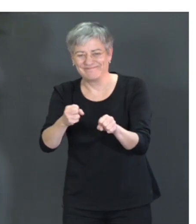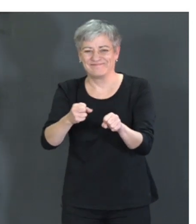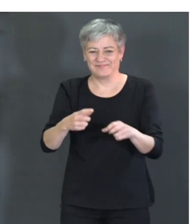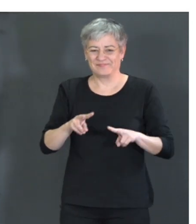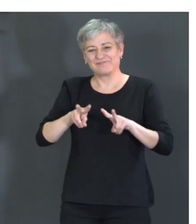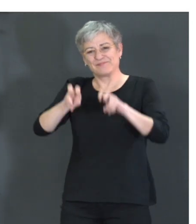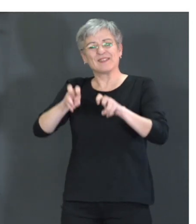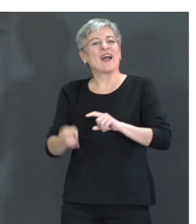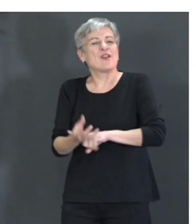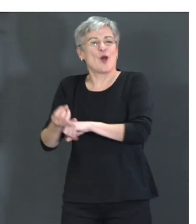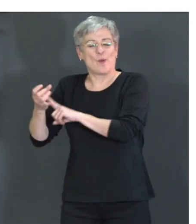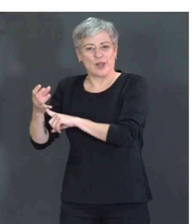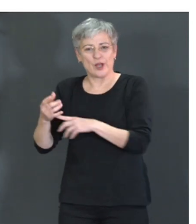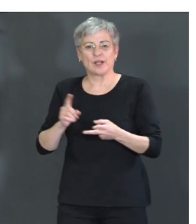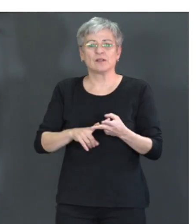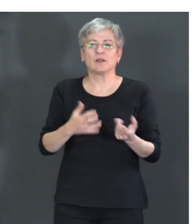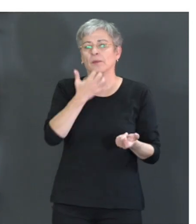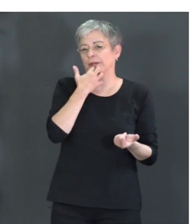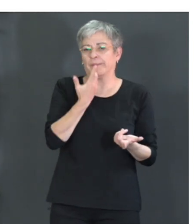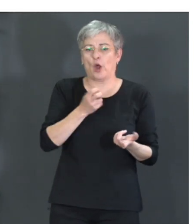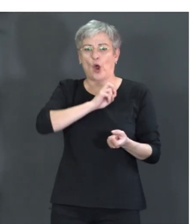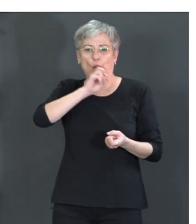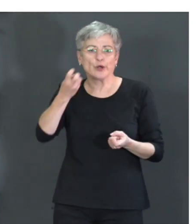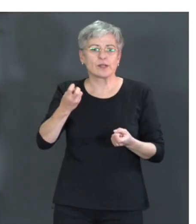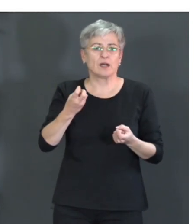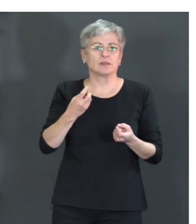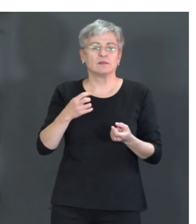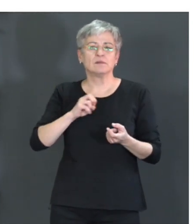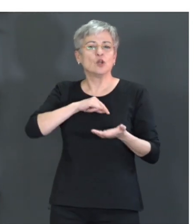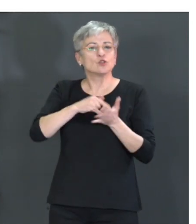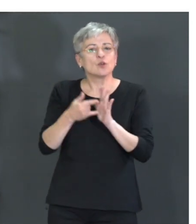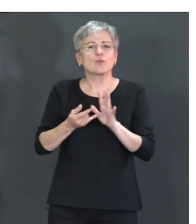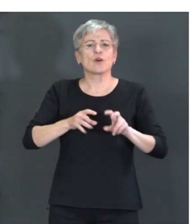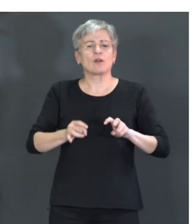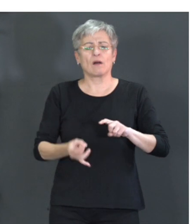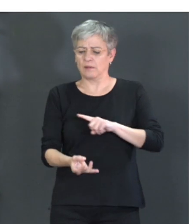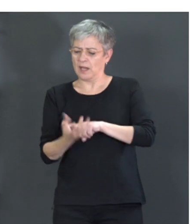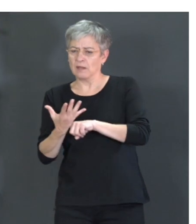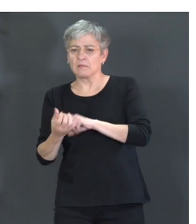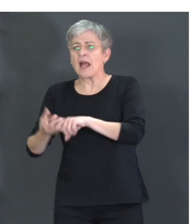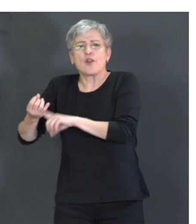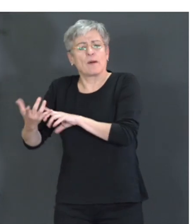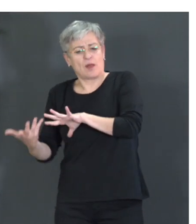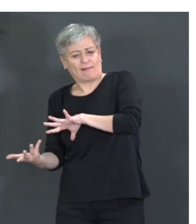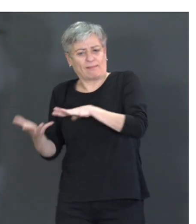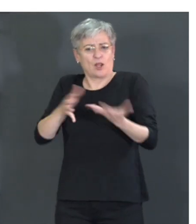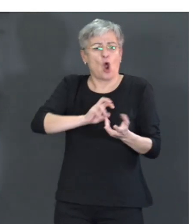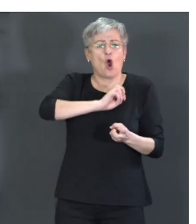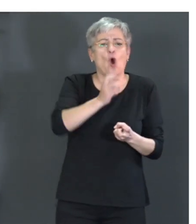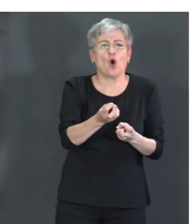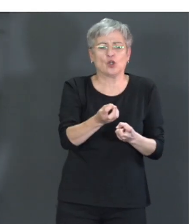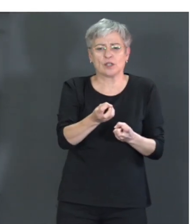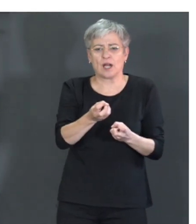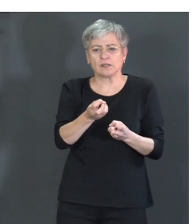esas innovaciones, pero bueno, también tenemos ejemplos de otras soluciones, innovaciones que se han transferido pues a otras entidades, incluso fuera